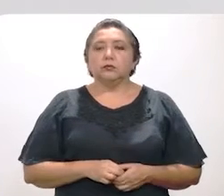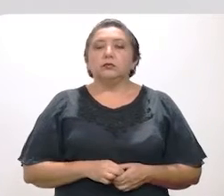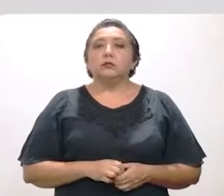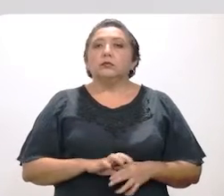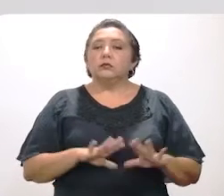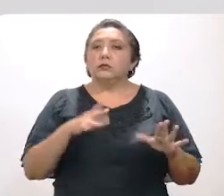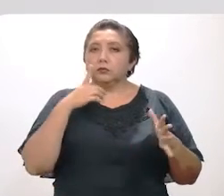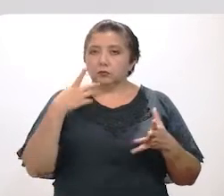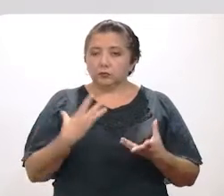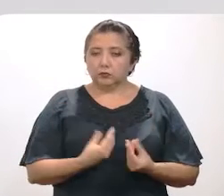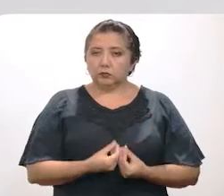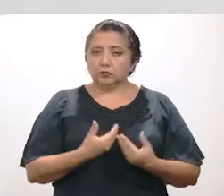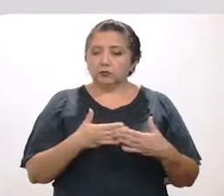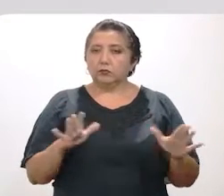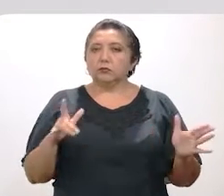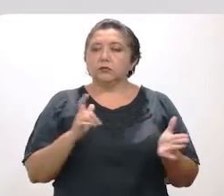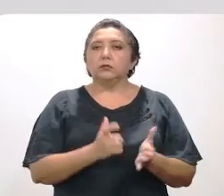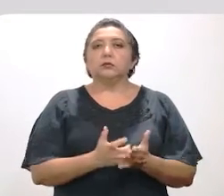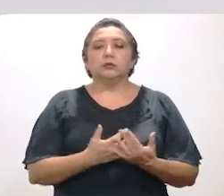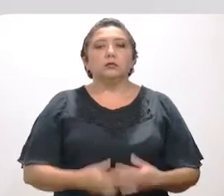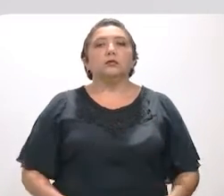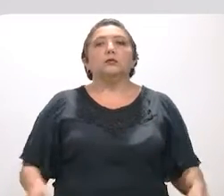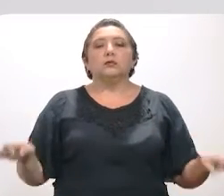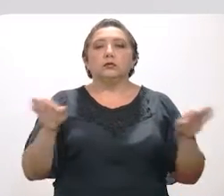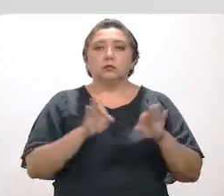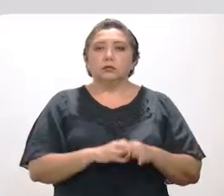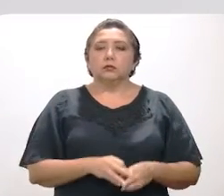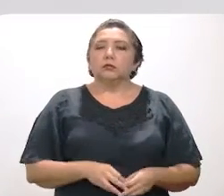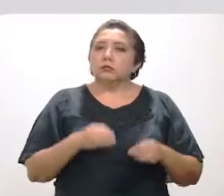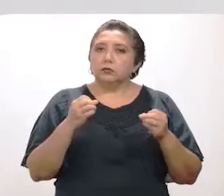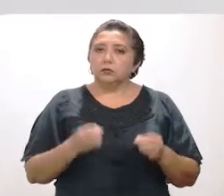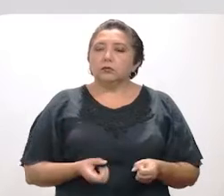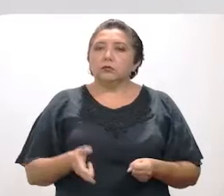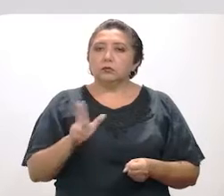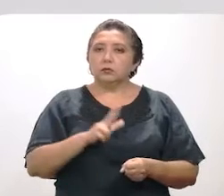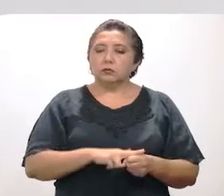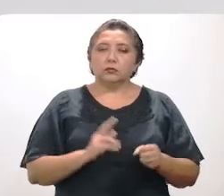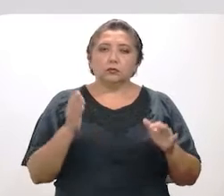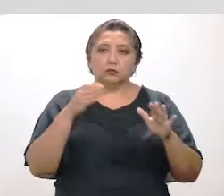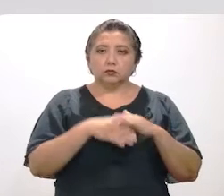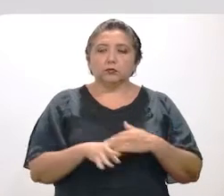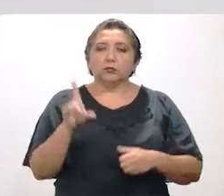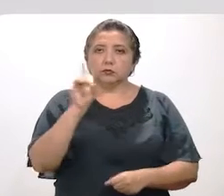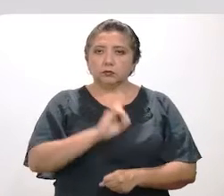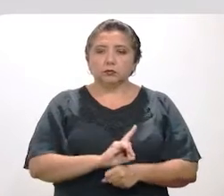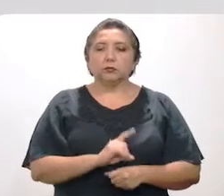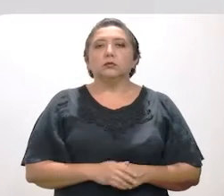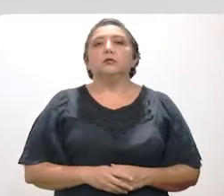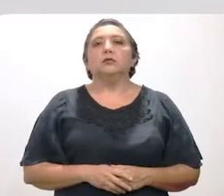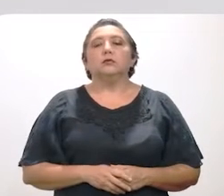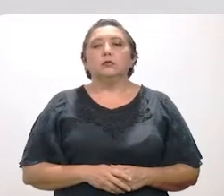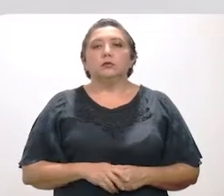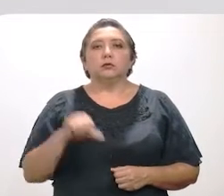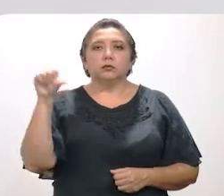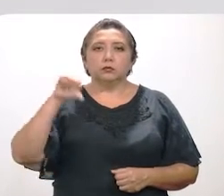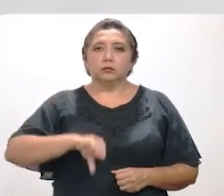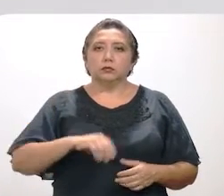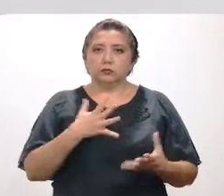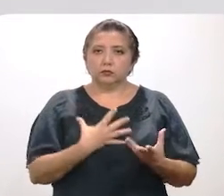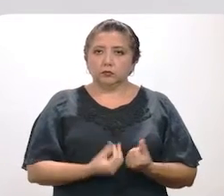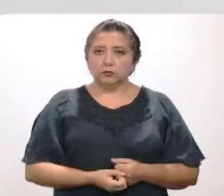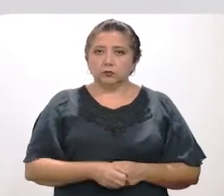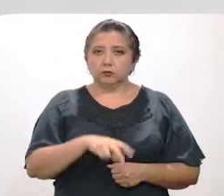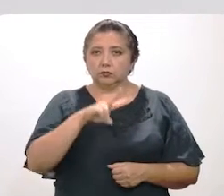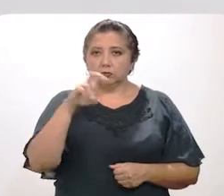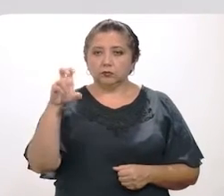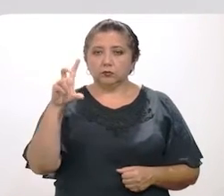Como hemos señalado, en la reapertura económica, los datos más importantes son la ocupación hospitalaria y los ingresos diarios. El día de hoy